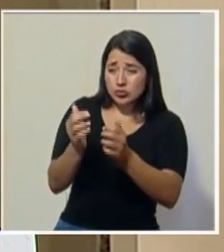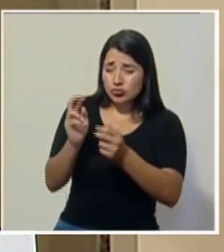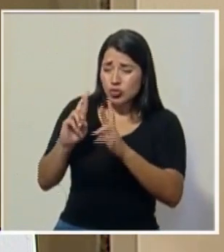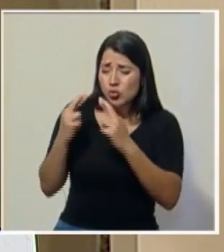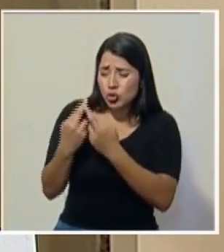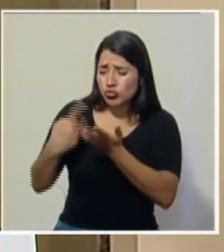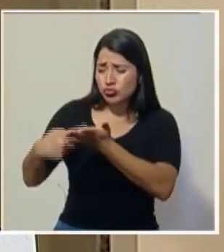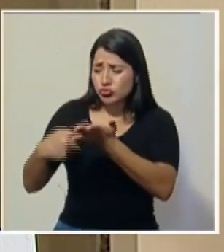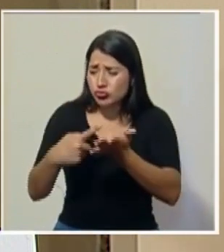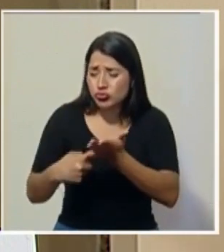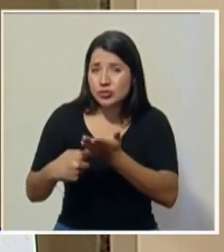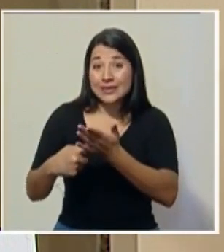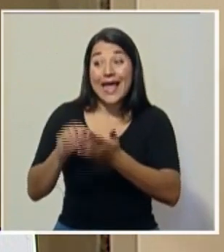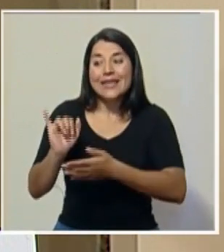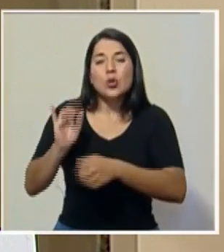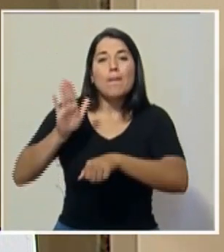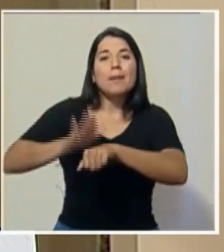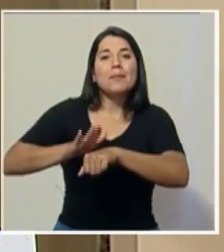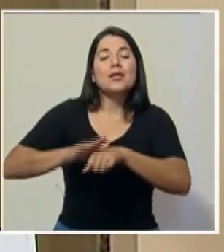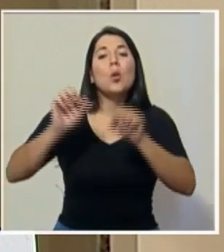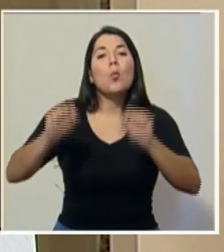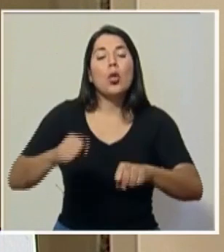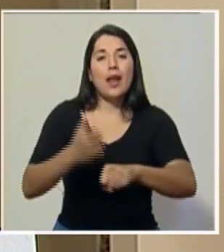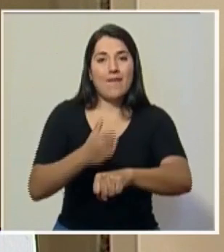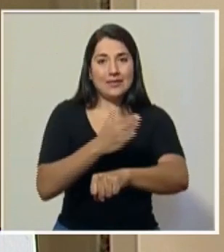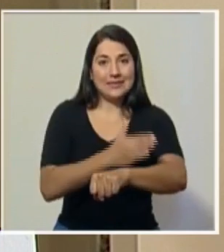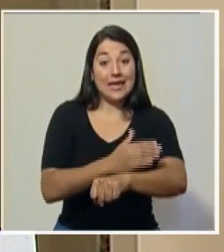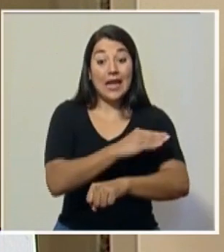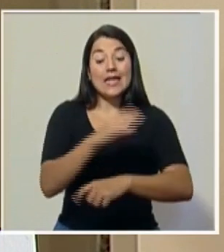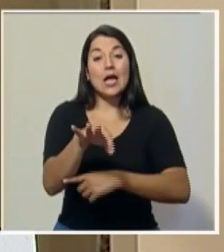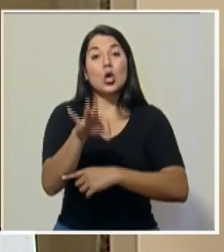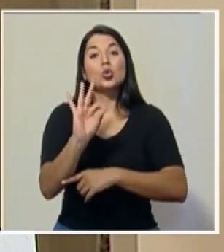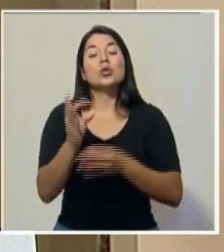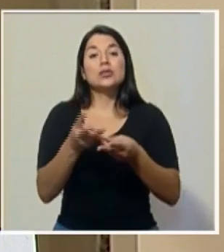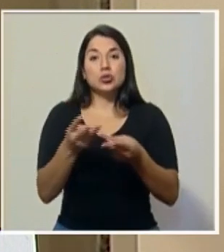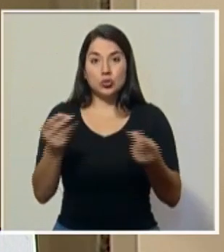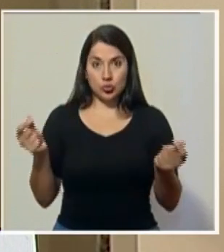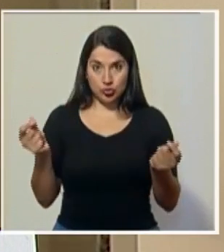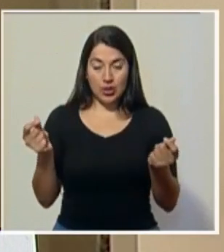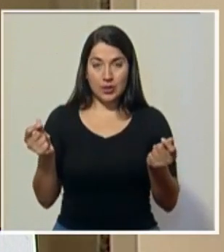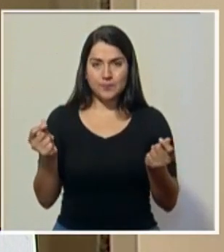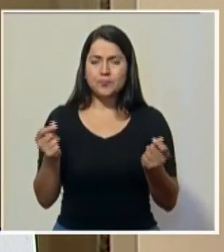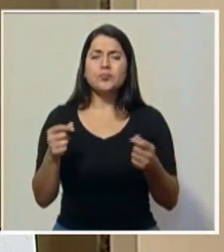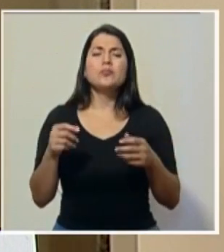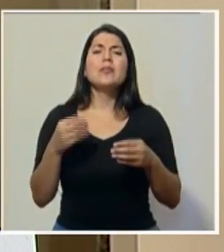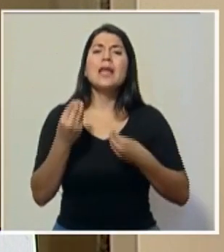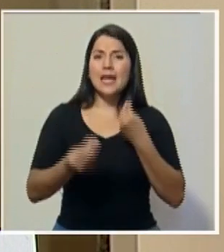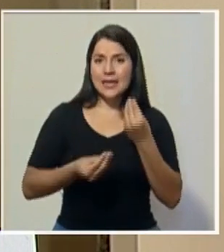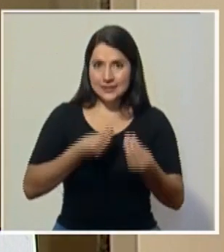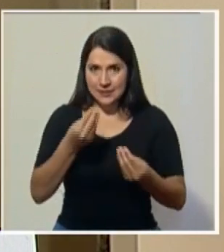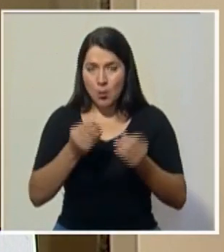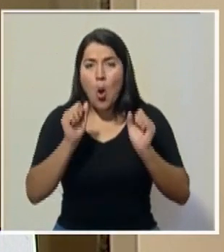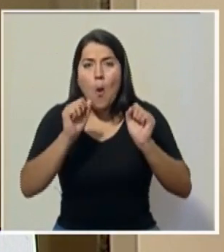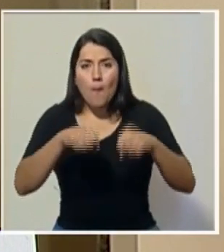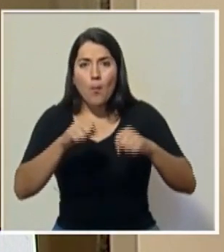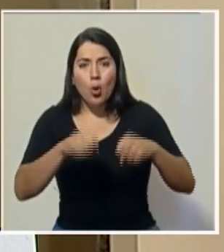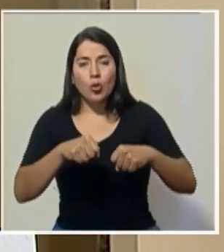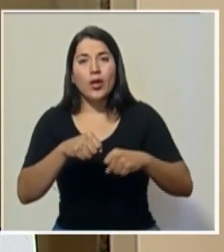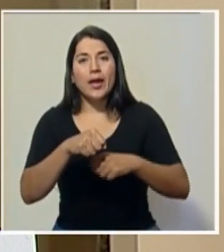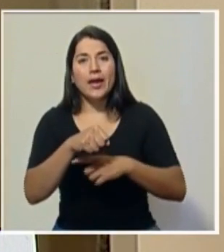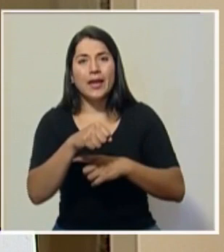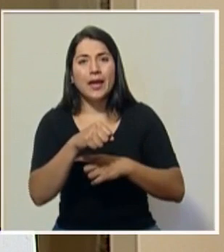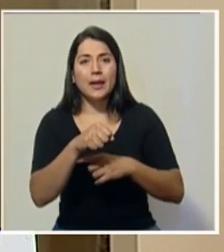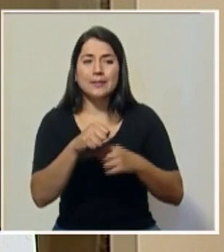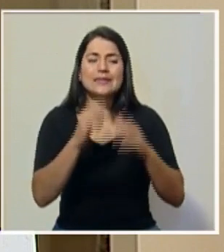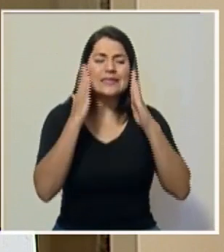construcción conjunta de soluciones, no solamente en la identificación de las prioridades para la protección